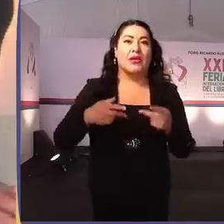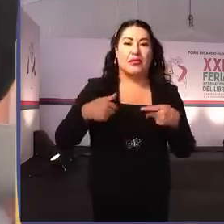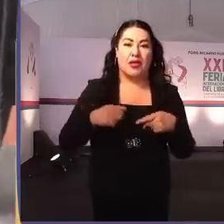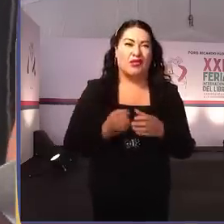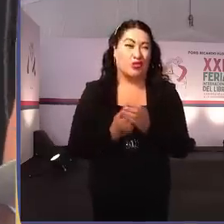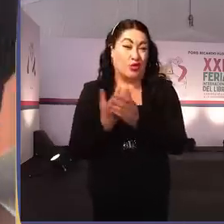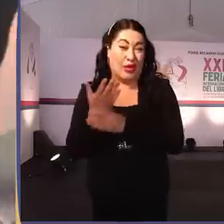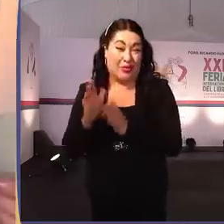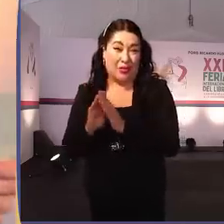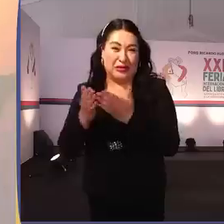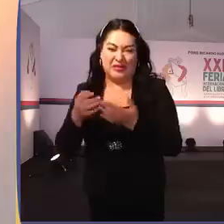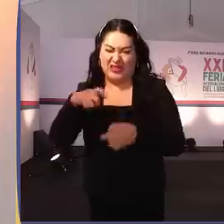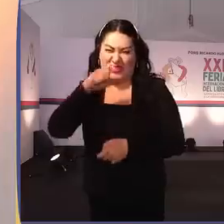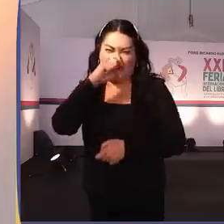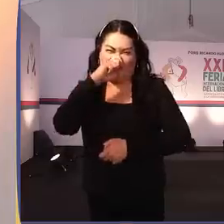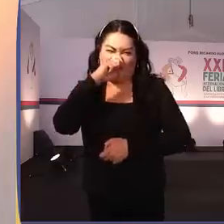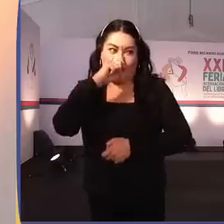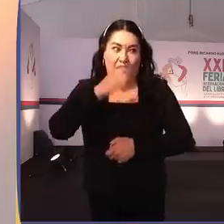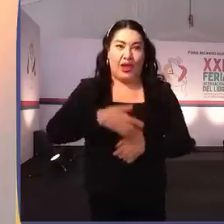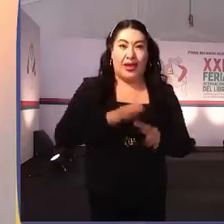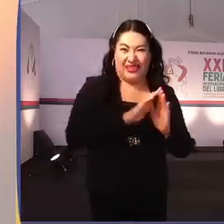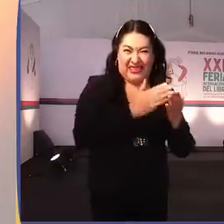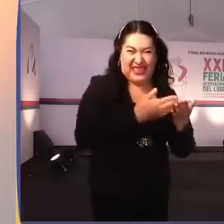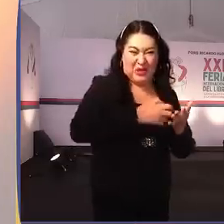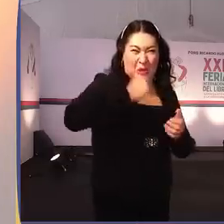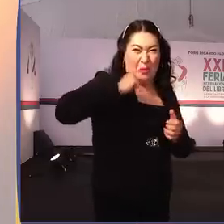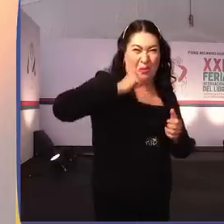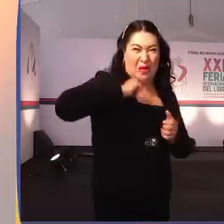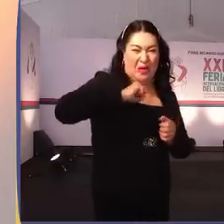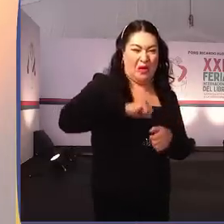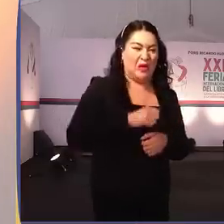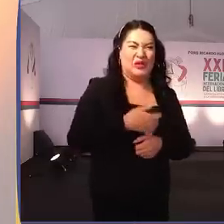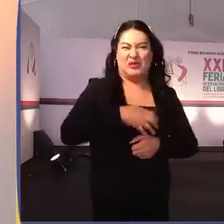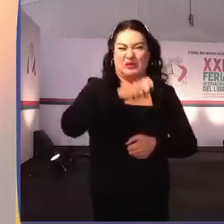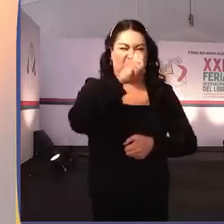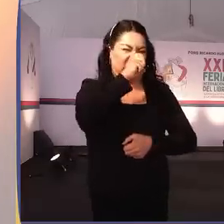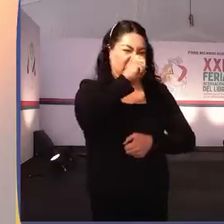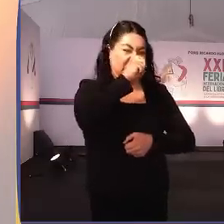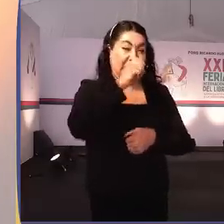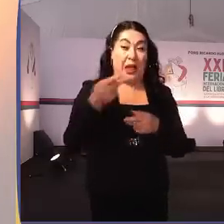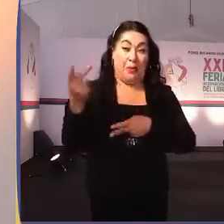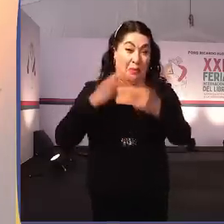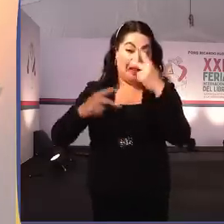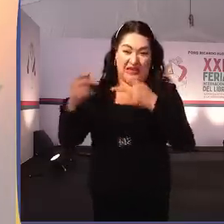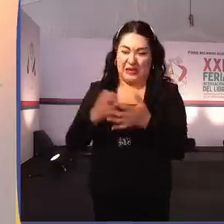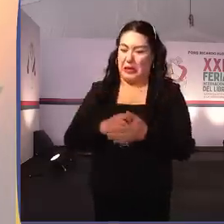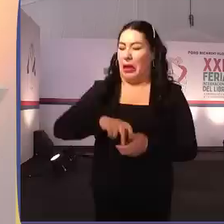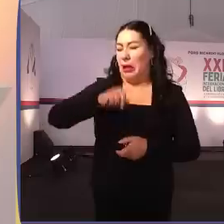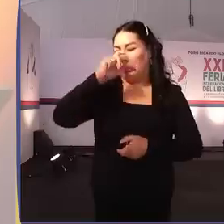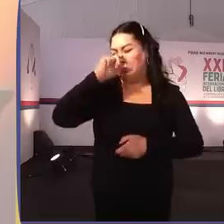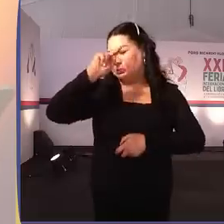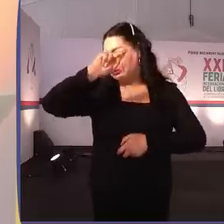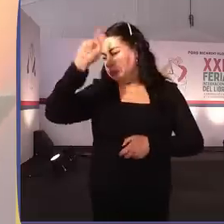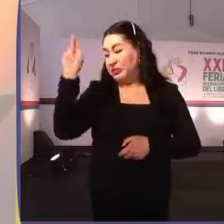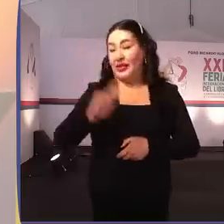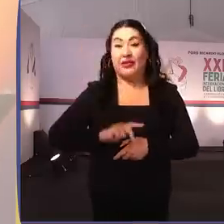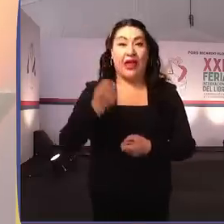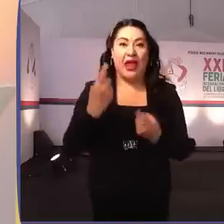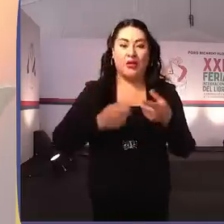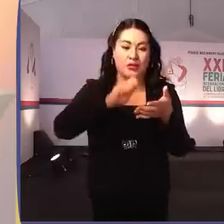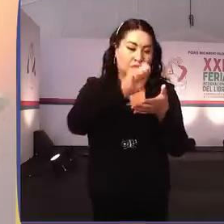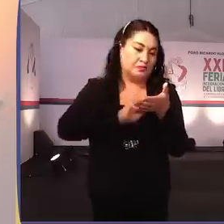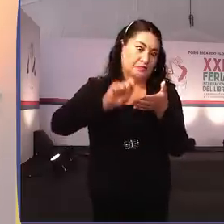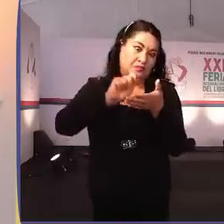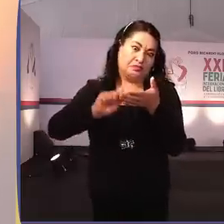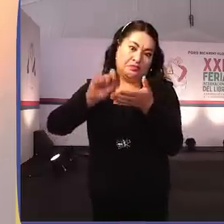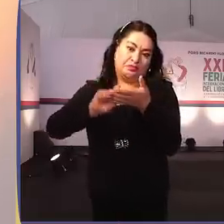mal, los viejos peor, y los prestados son fétidos. Además de que algunos tienen anotaciones de quien